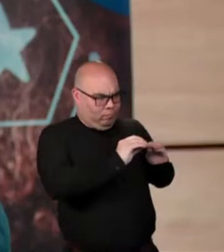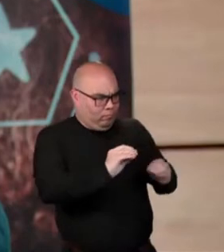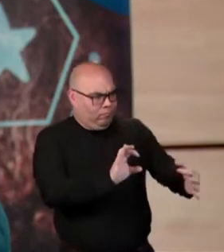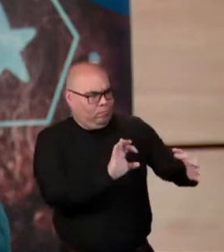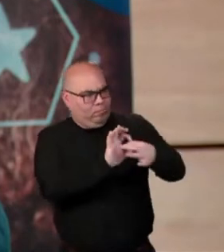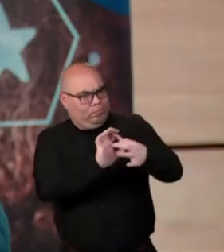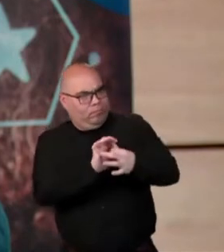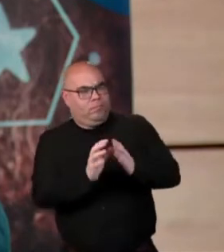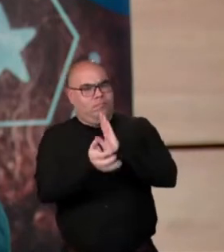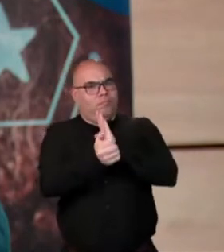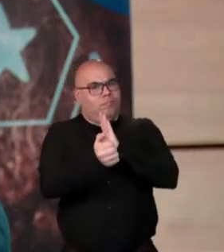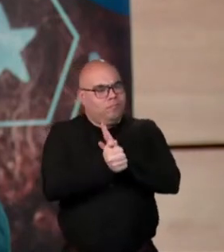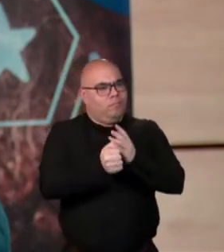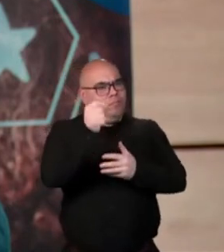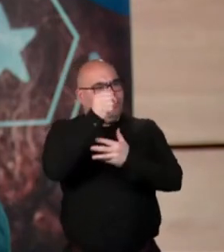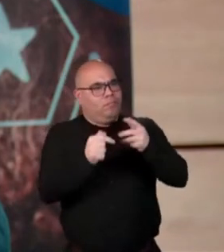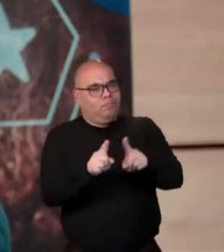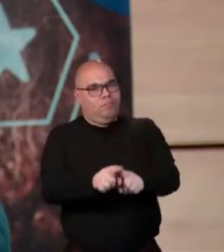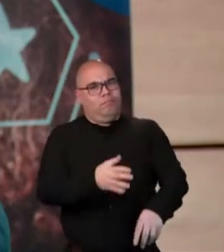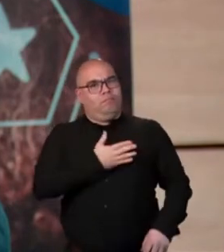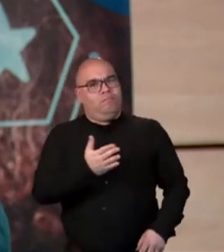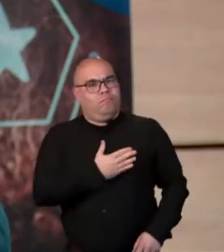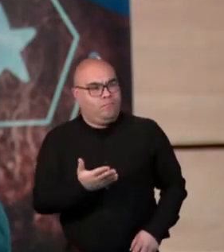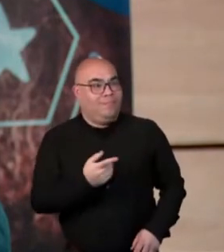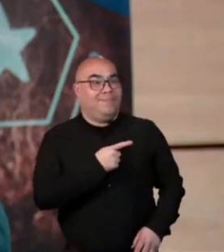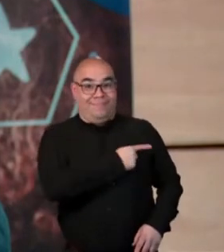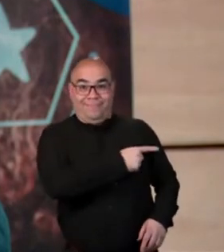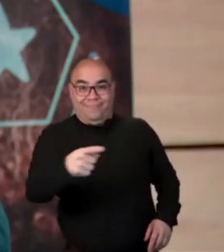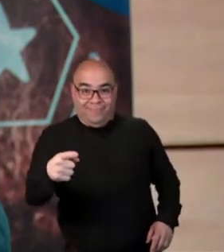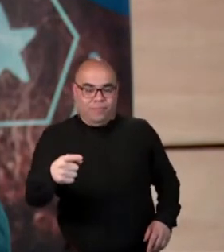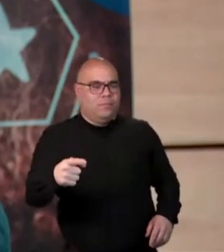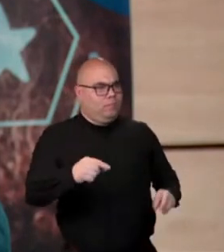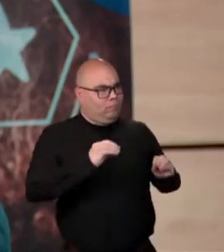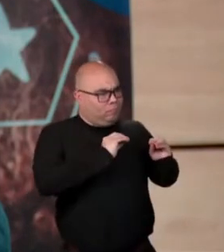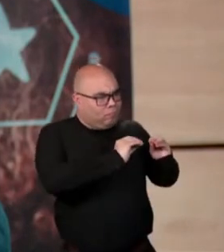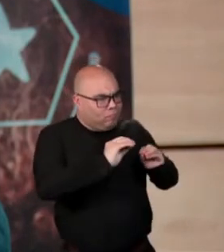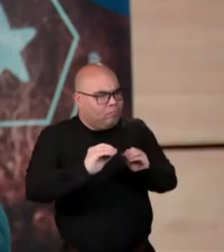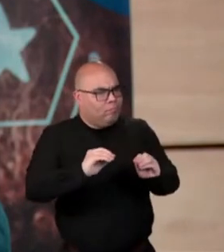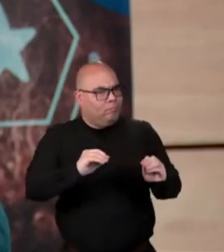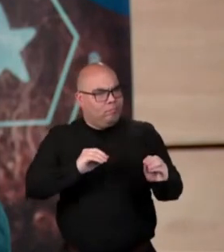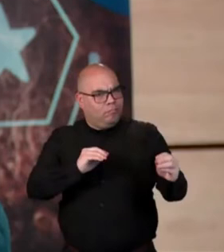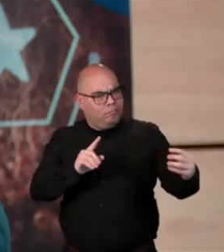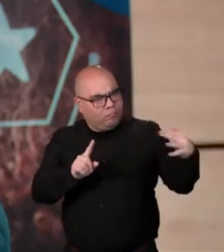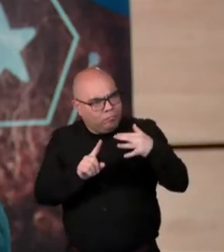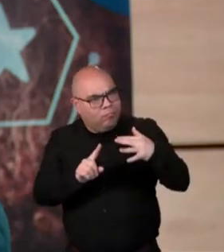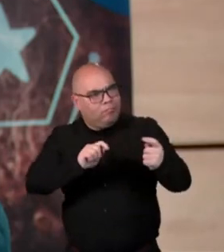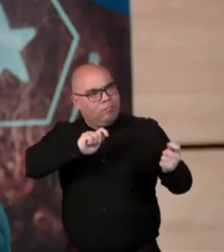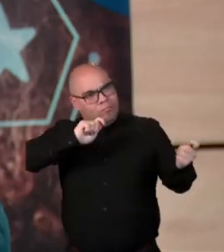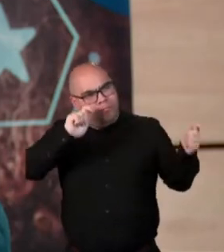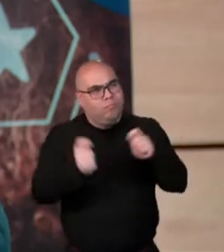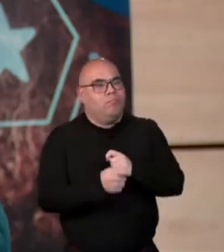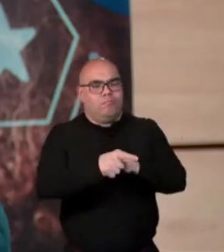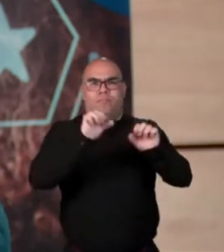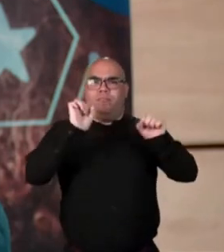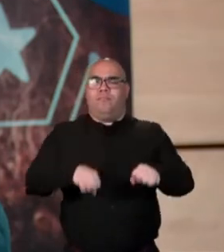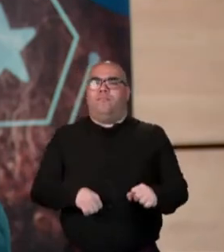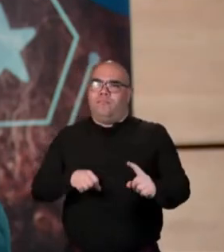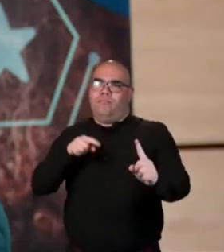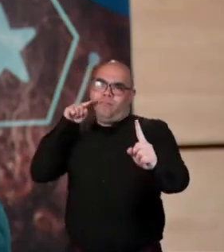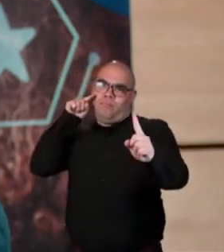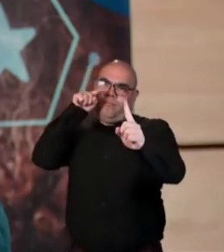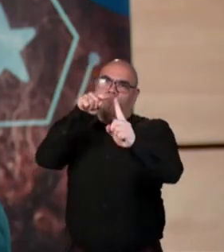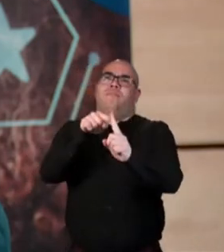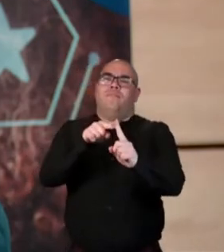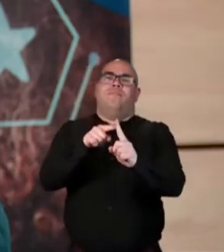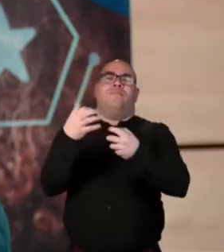con ese talento con esa disposición podemos generar esas transformaciones podemos ir llegando a consolidar ese